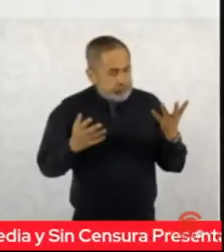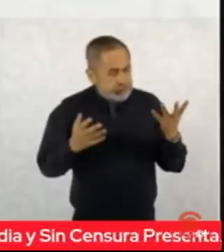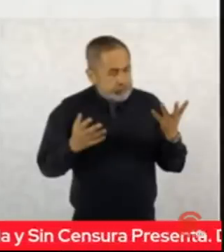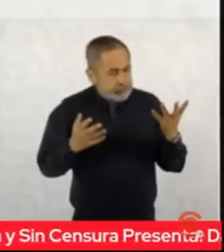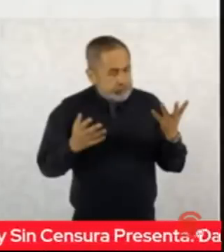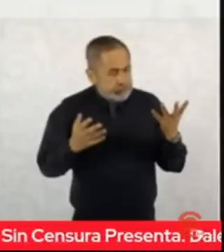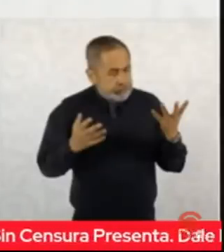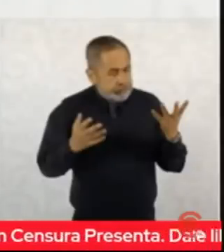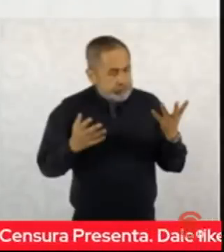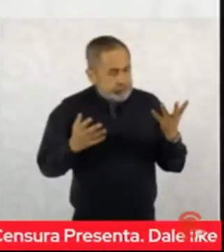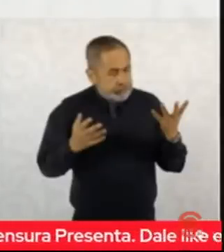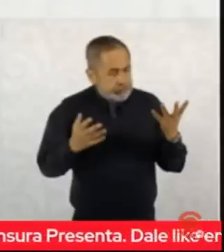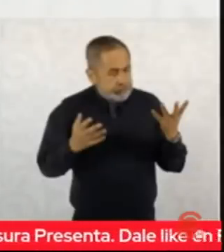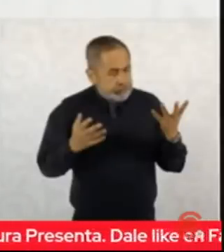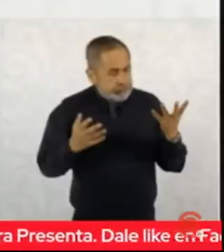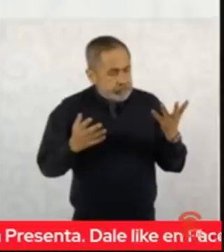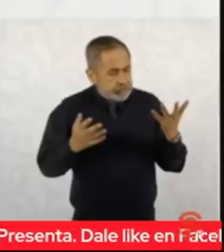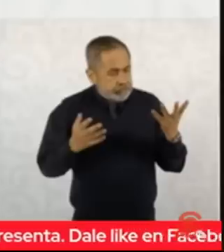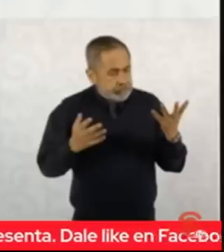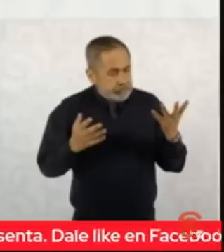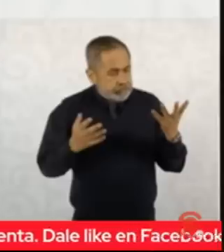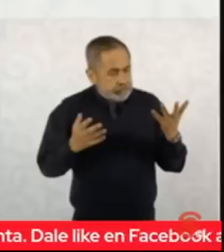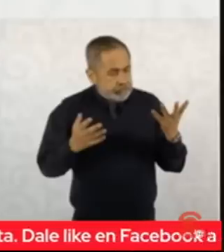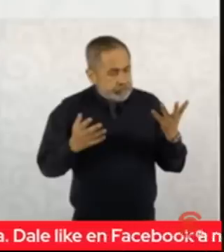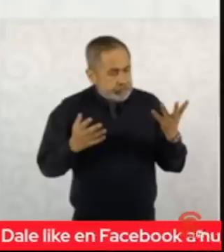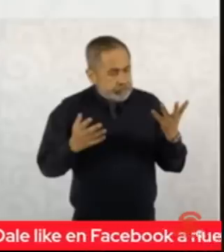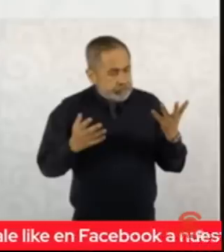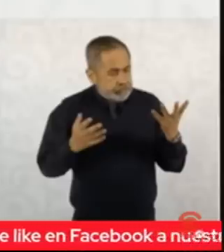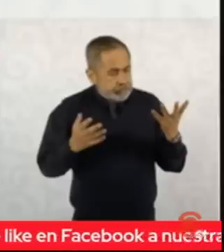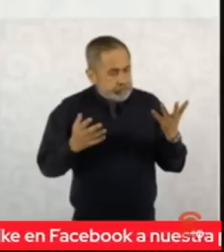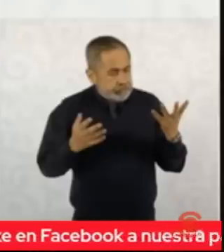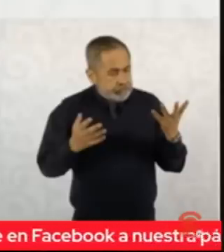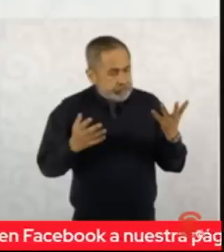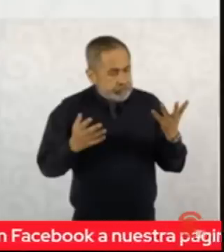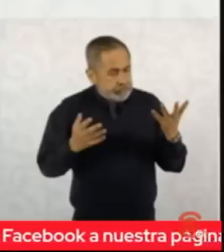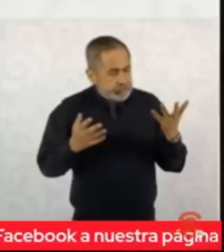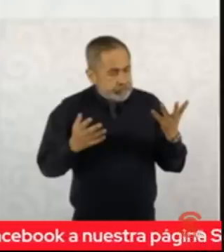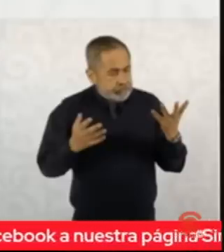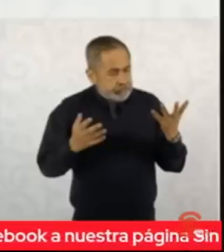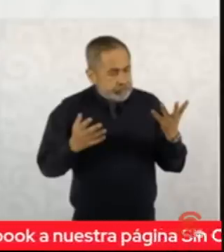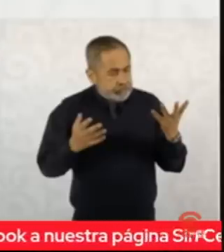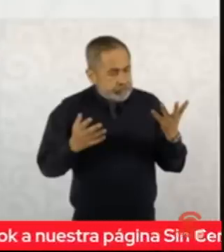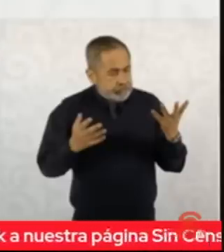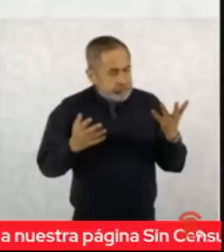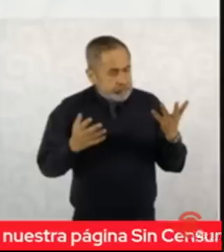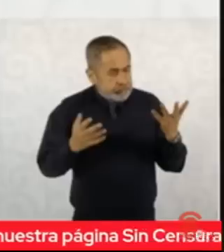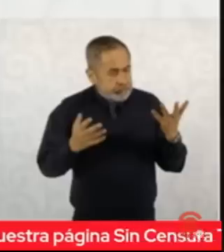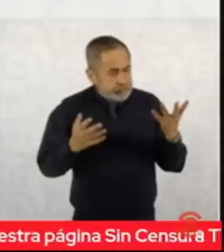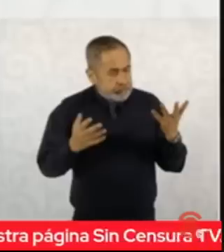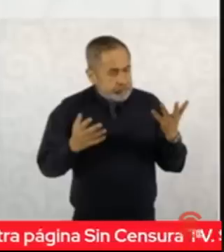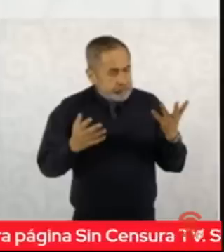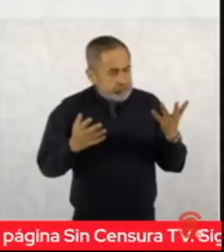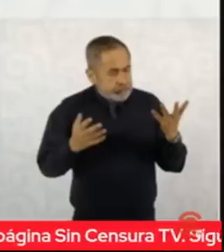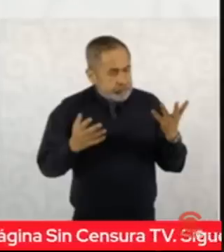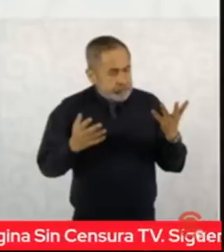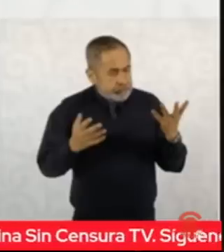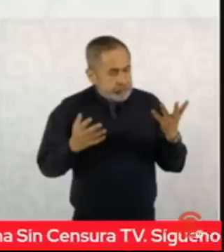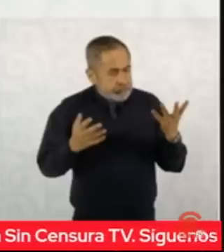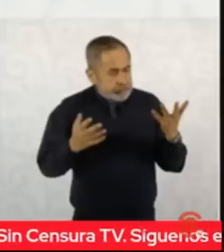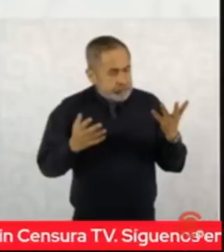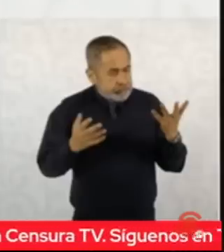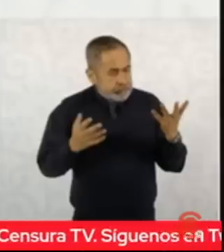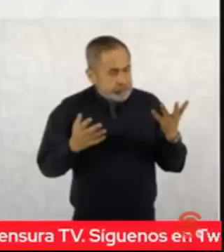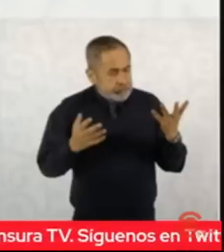detenimiento, porque de acuerdo con el informe, actualmente hay más de 6,000 personas físicas y morales